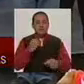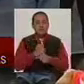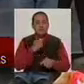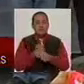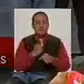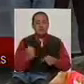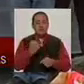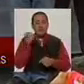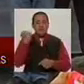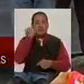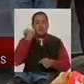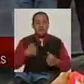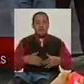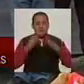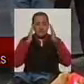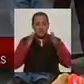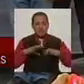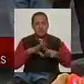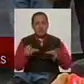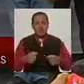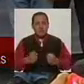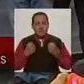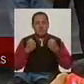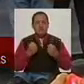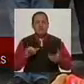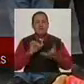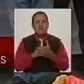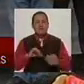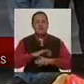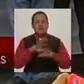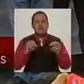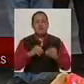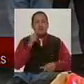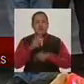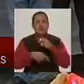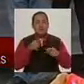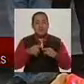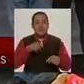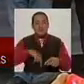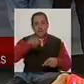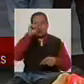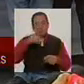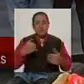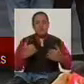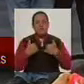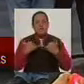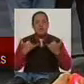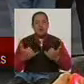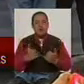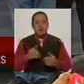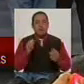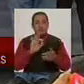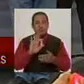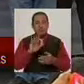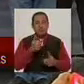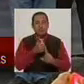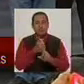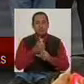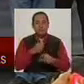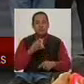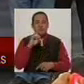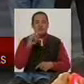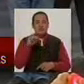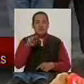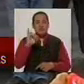ha decidido centrar todos sus esfuerzos en que todos los pobladores del país cuenten con su documento de identidad. El